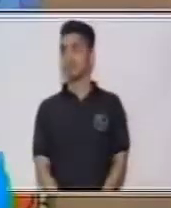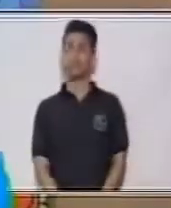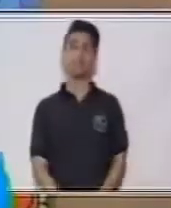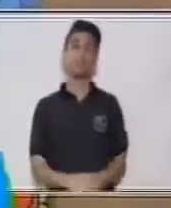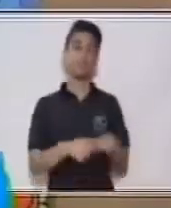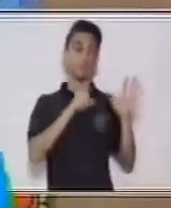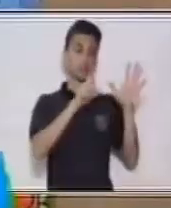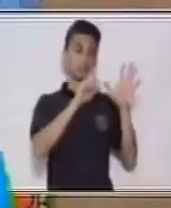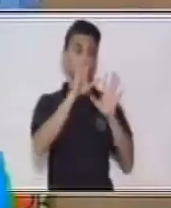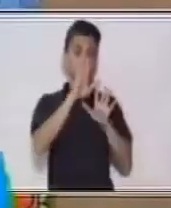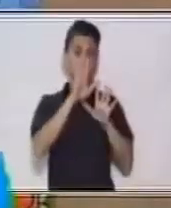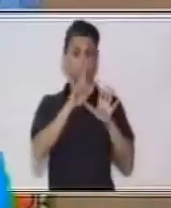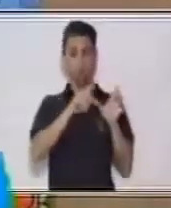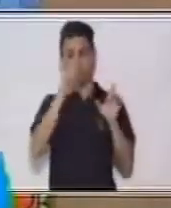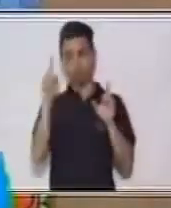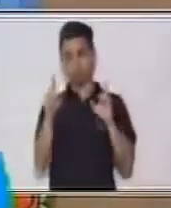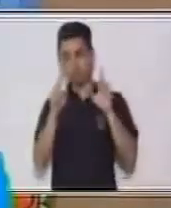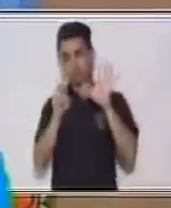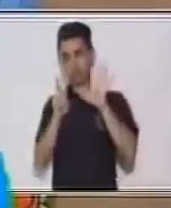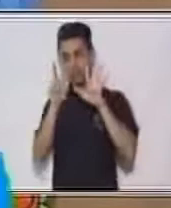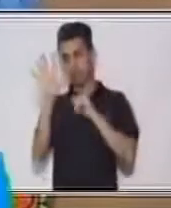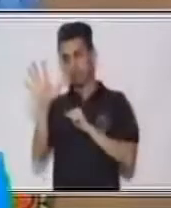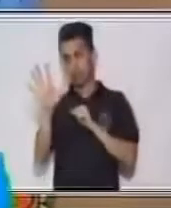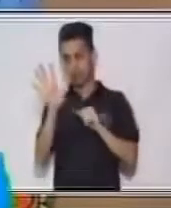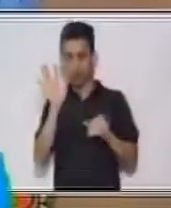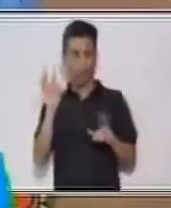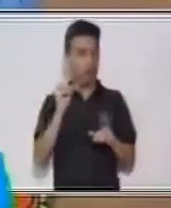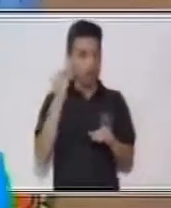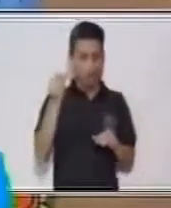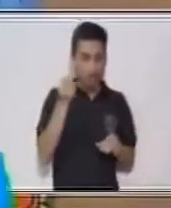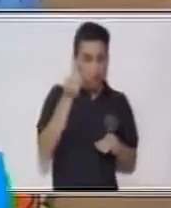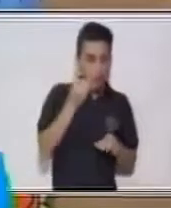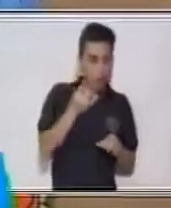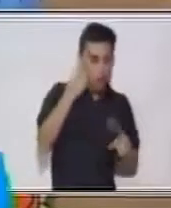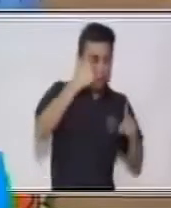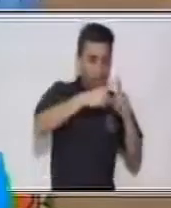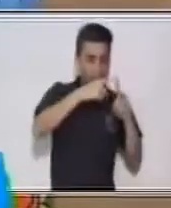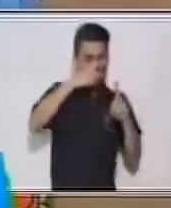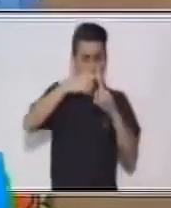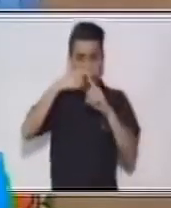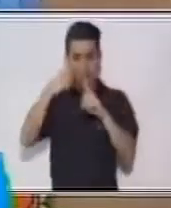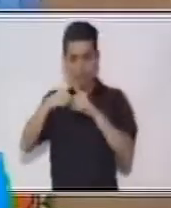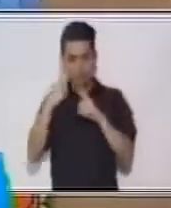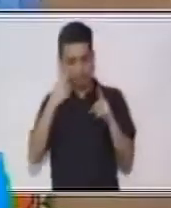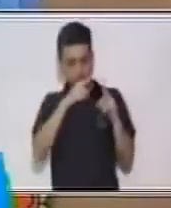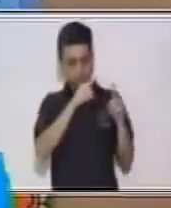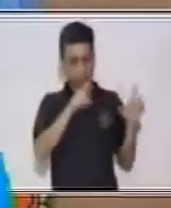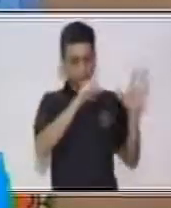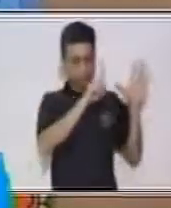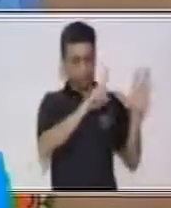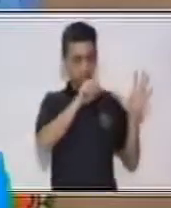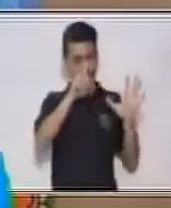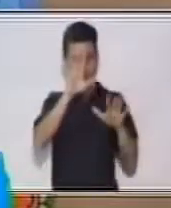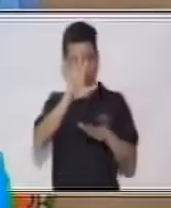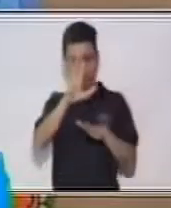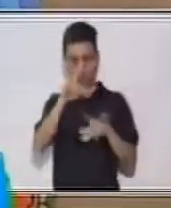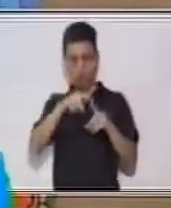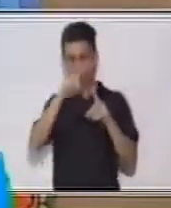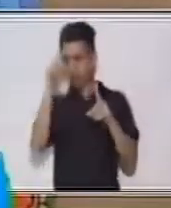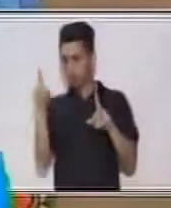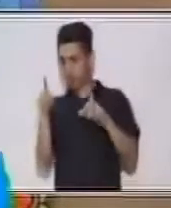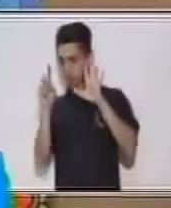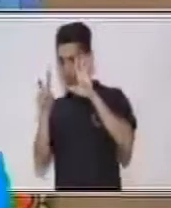65-75 que el número se usó para sumar de cuánto hay de 65 a 75 vamos a ver